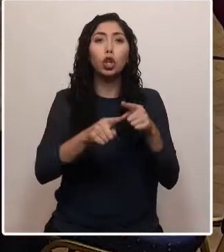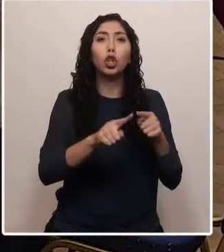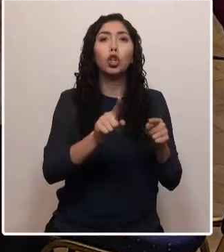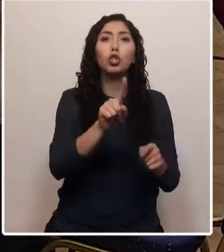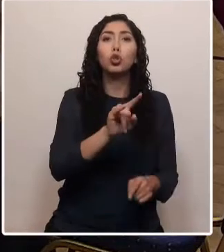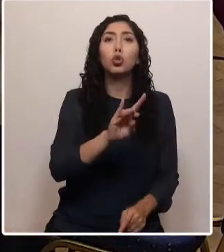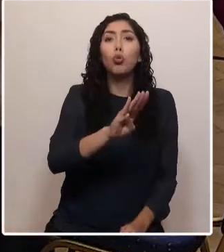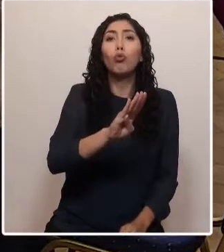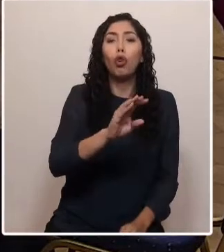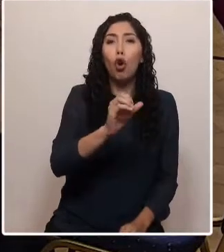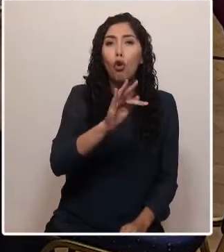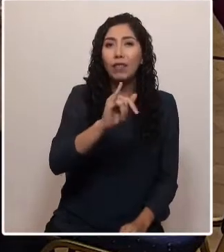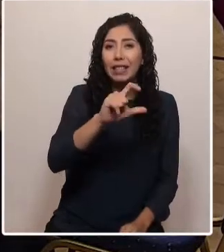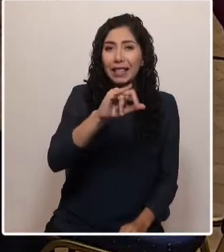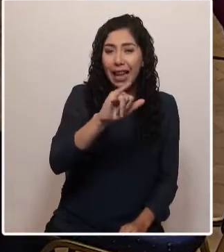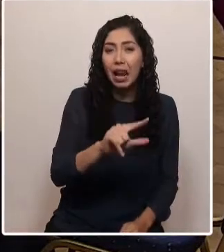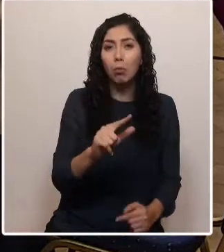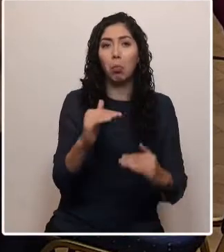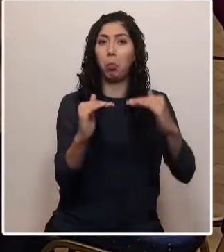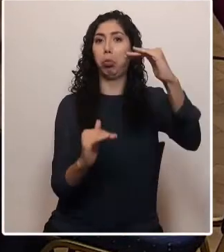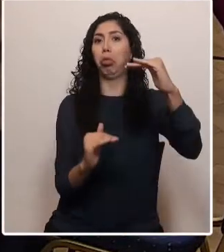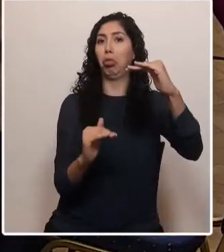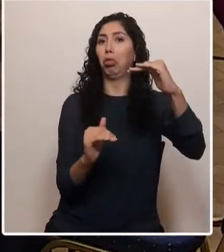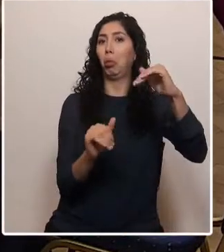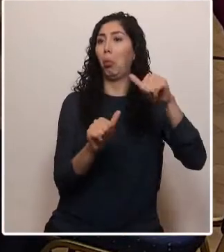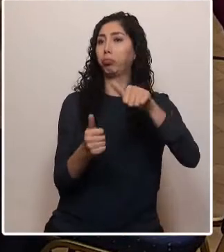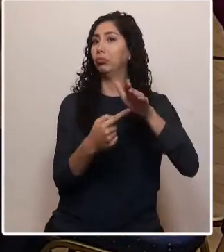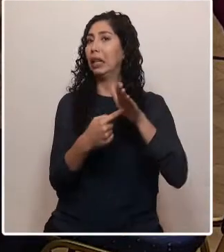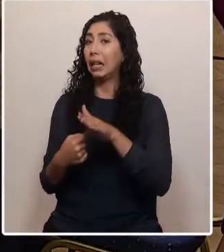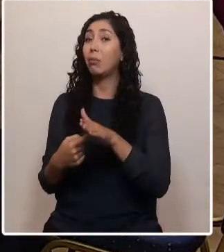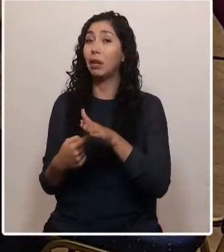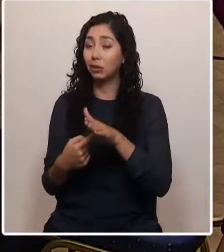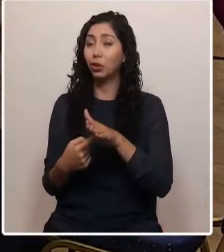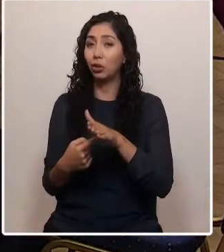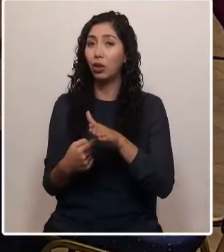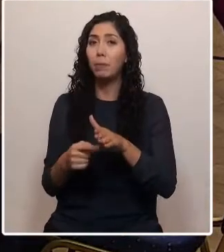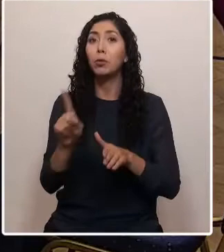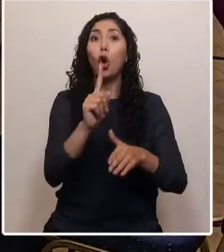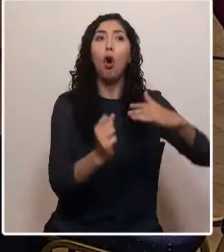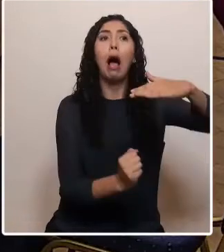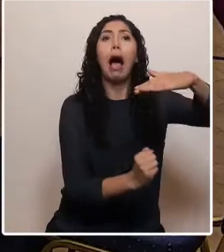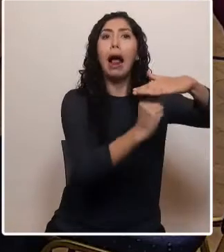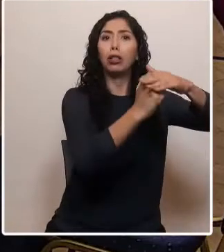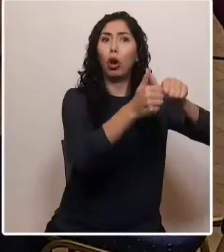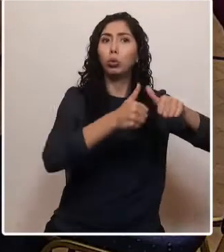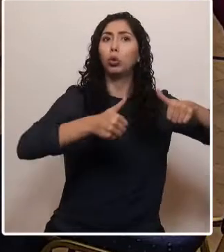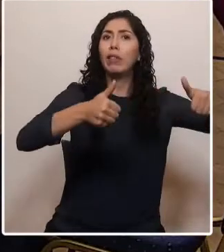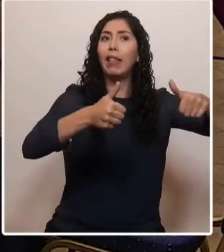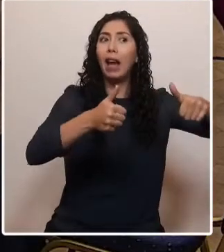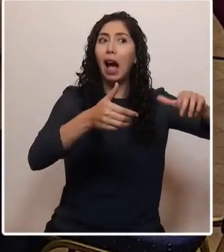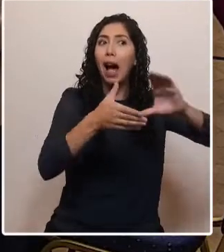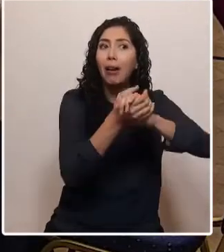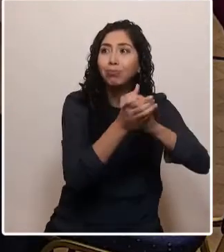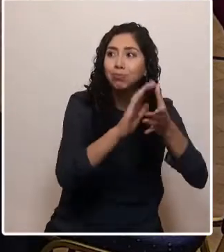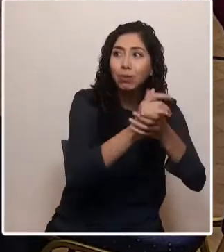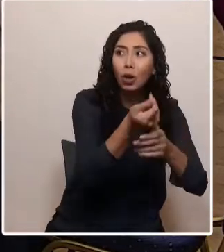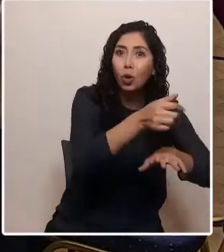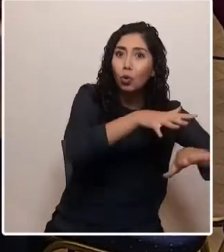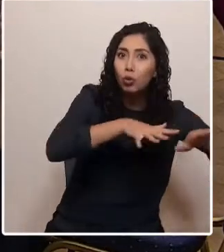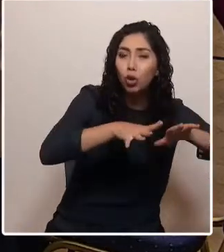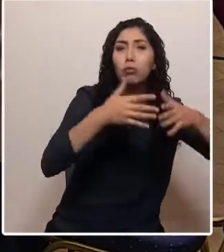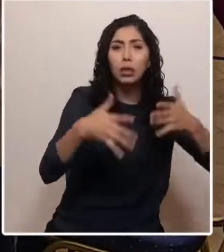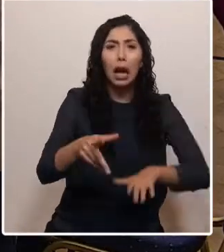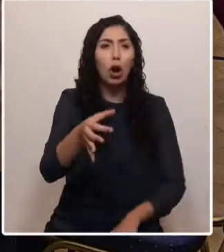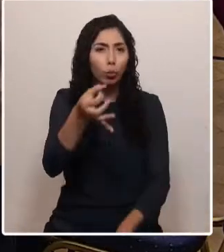trabajo en terreno abnegado en todo nuestro país. No los altos mandos que se coluden para actos de corrupción, como los que hemos observado